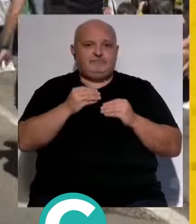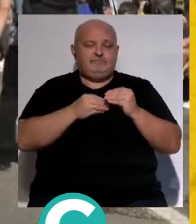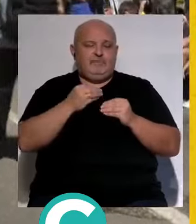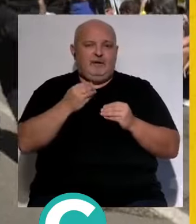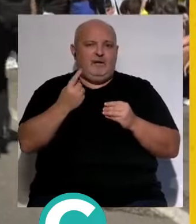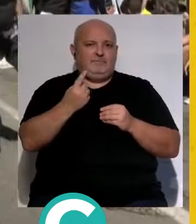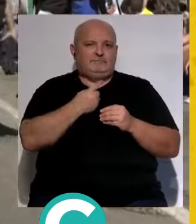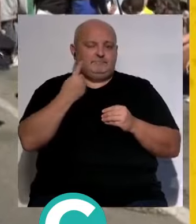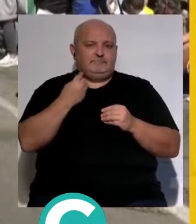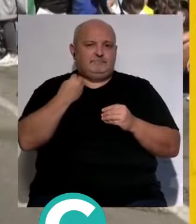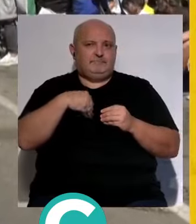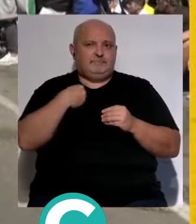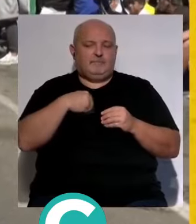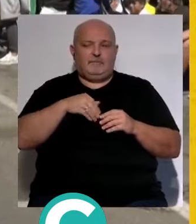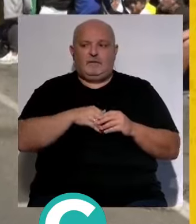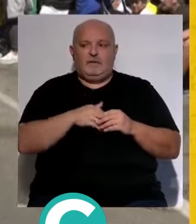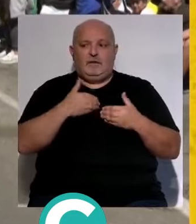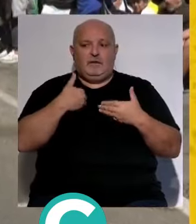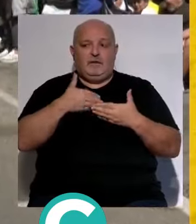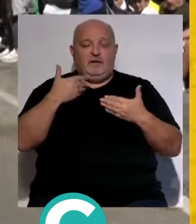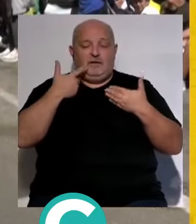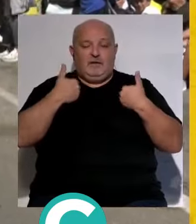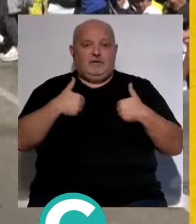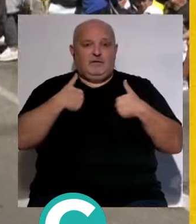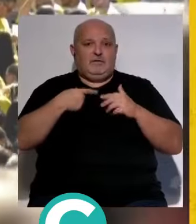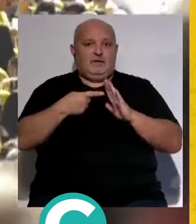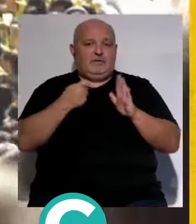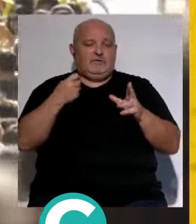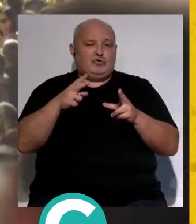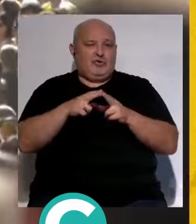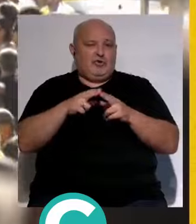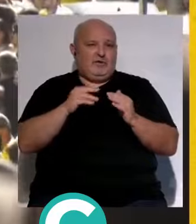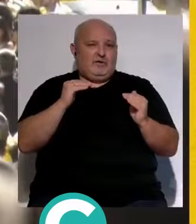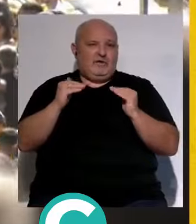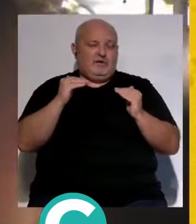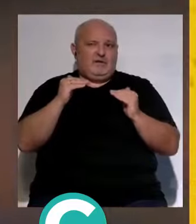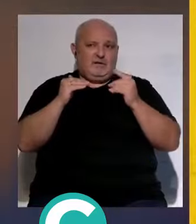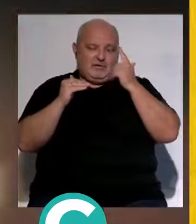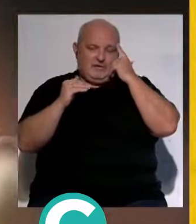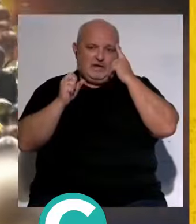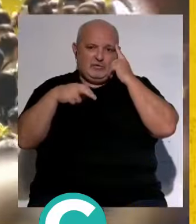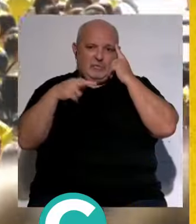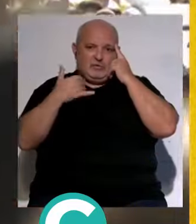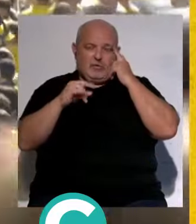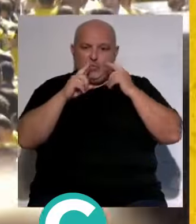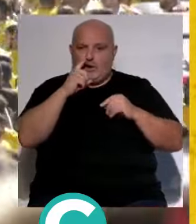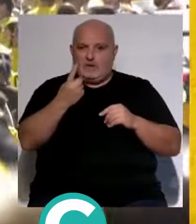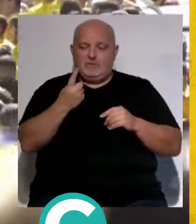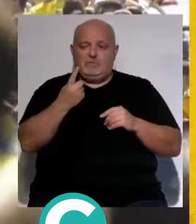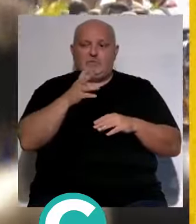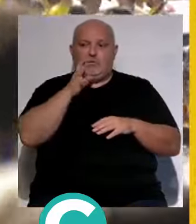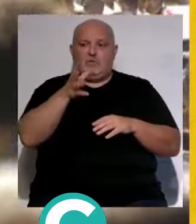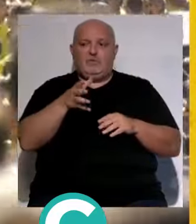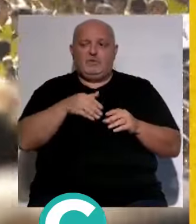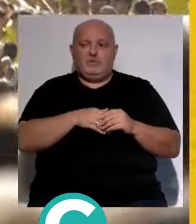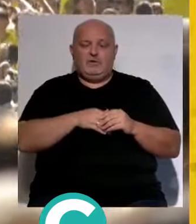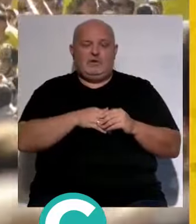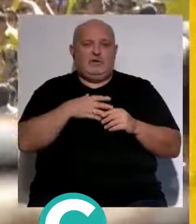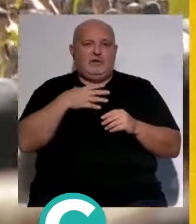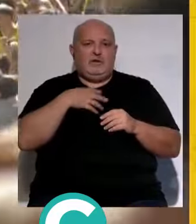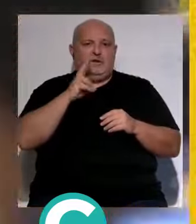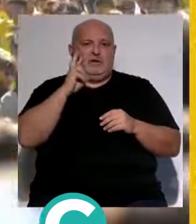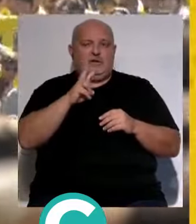solos. Yo, por ejemplo, en mi caso, yo me quité de socio cuando la época de Antonio Muñoz, me quité un año porque no podía